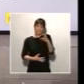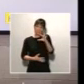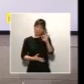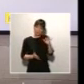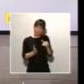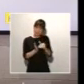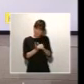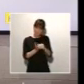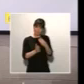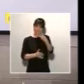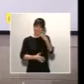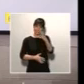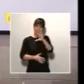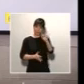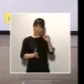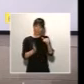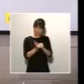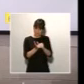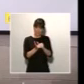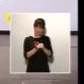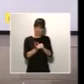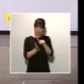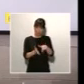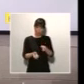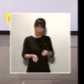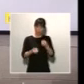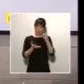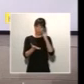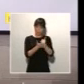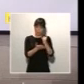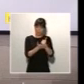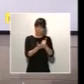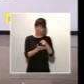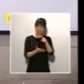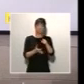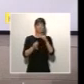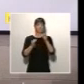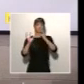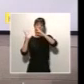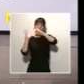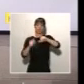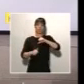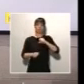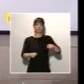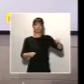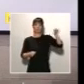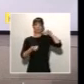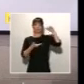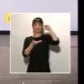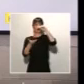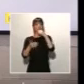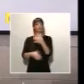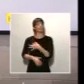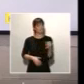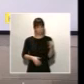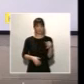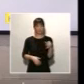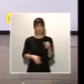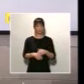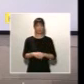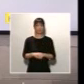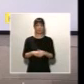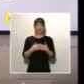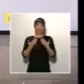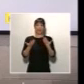350.000 ofrecida hoy, se corresponden a datos de recuento de hospitales y proveedores correctos. Actualmente se están haciendo